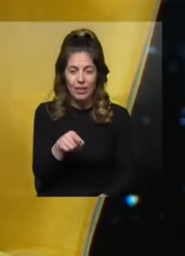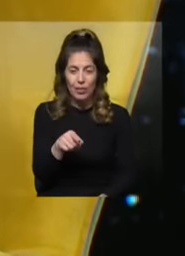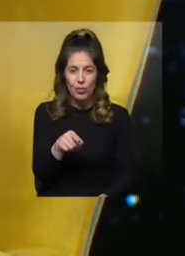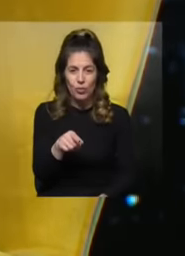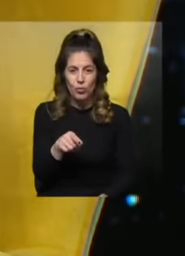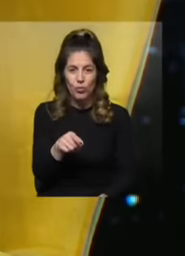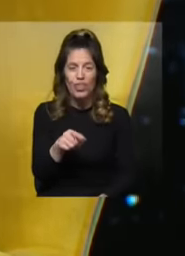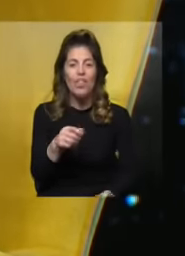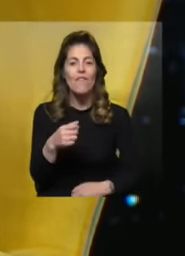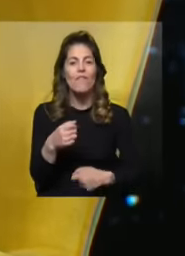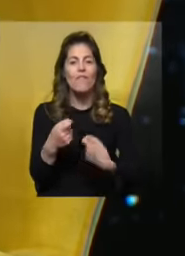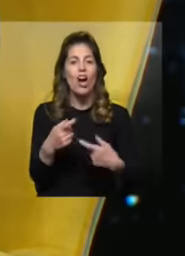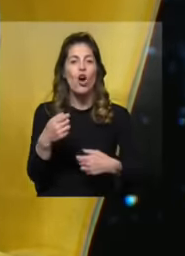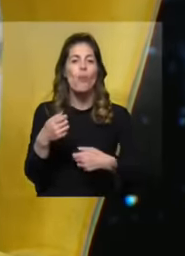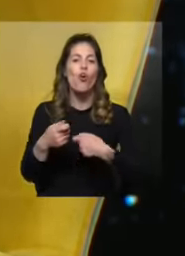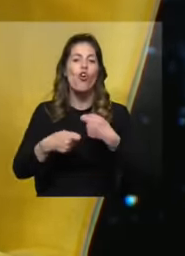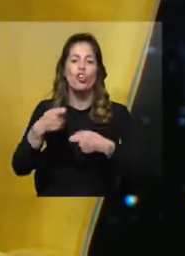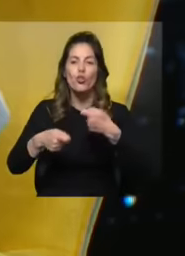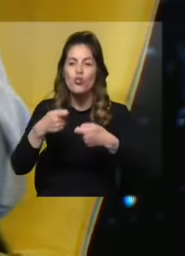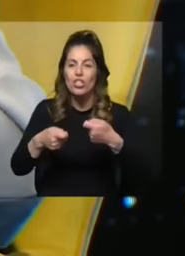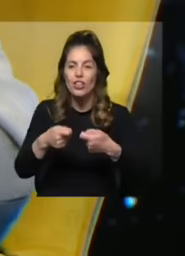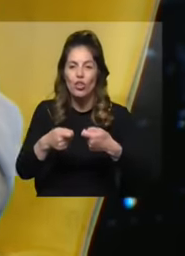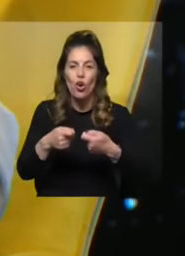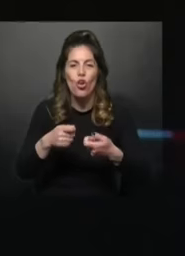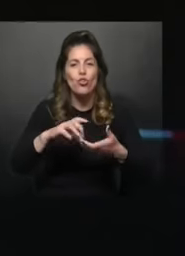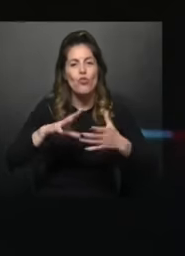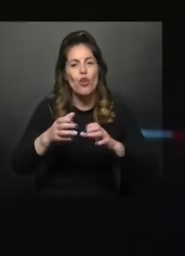ustedes van construyendo su musicalidad,